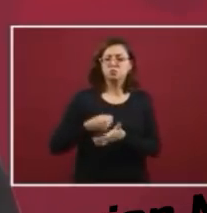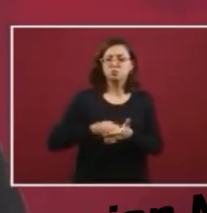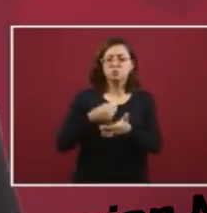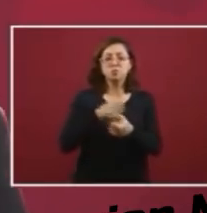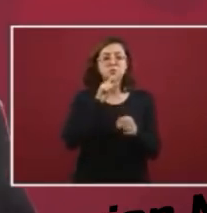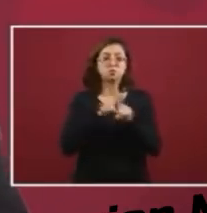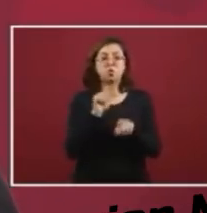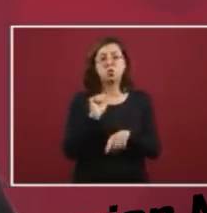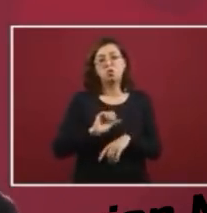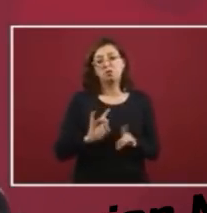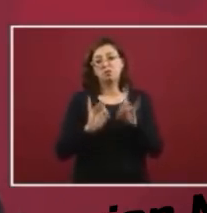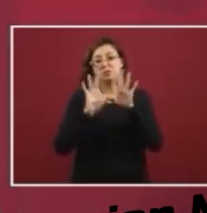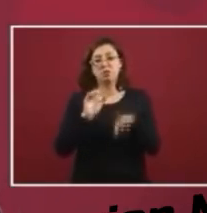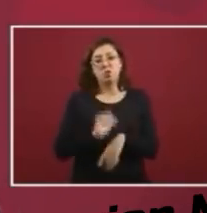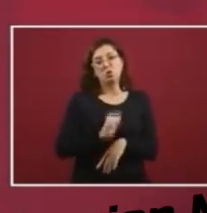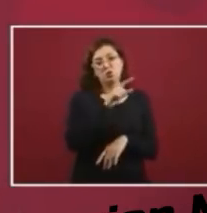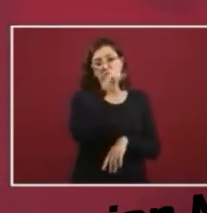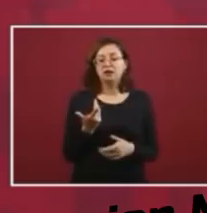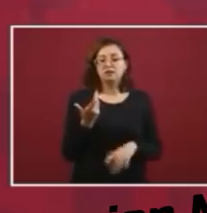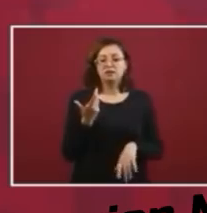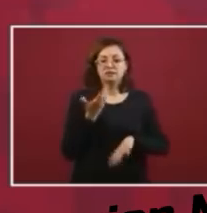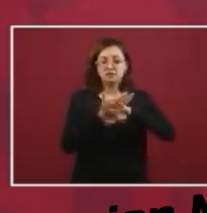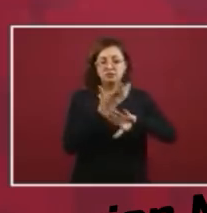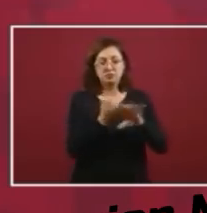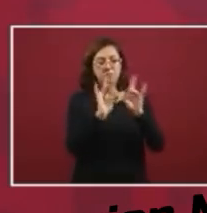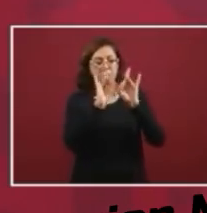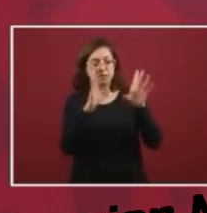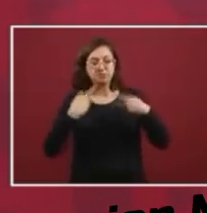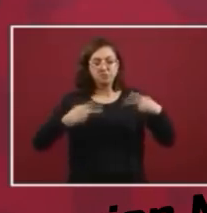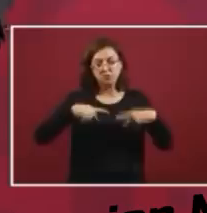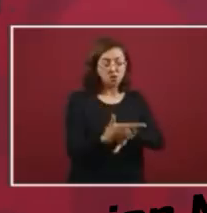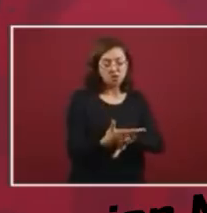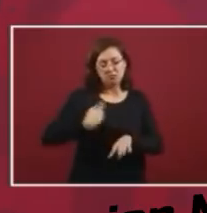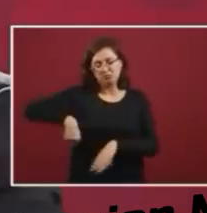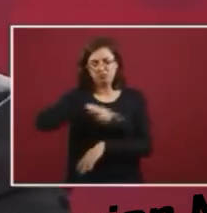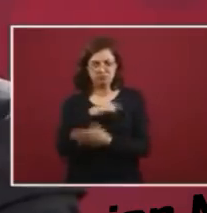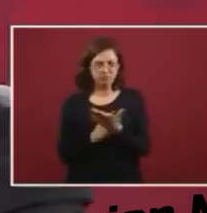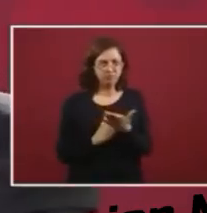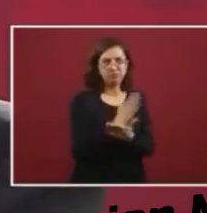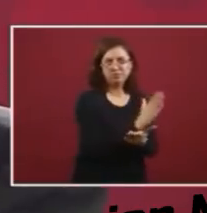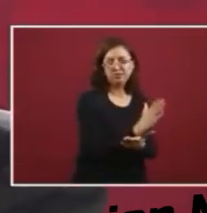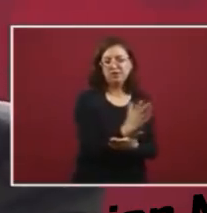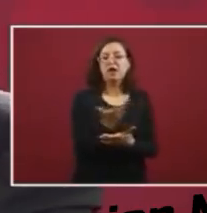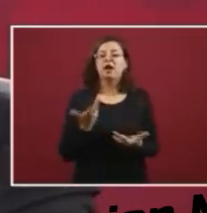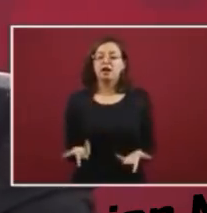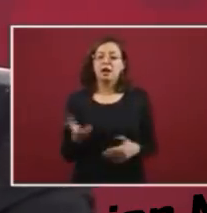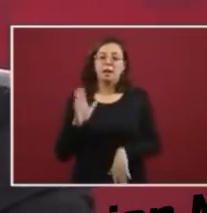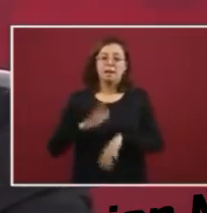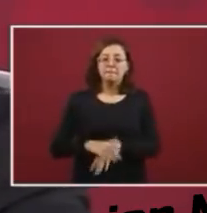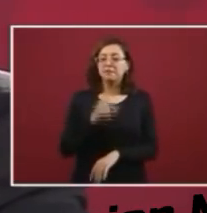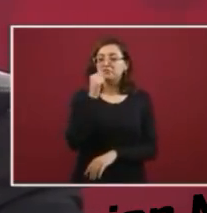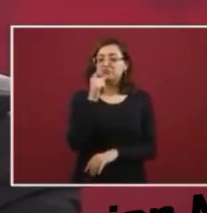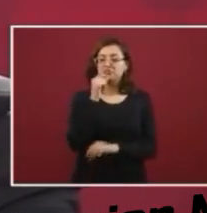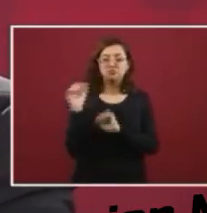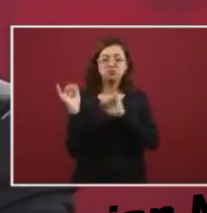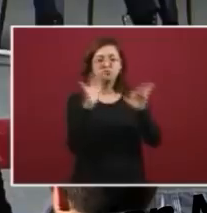otros casos. El más reciente, el caso del Paso. ¿Por qué no mandamos más agentes? Bueno, eso lo determina la Fiscalía General de la República.